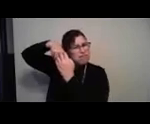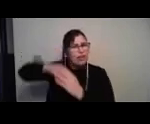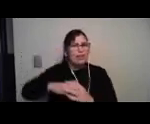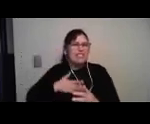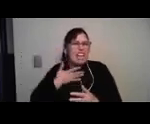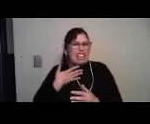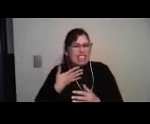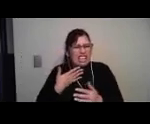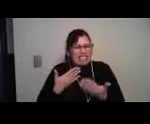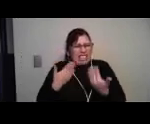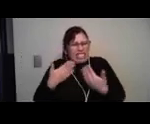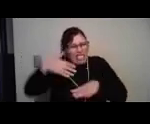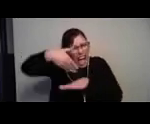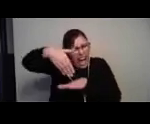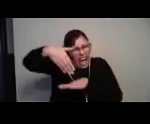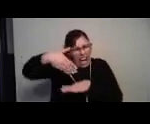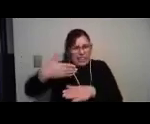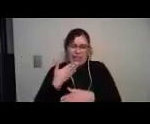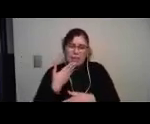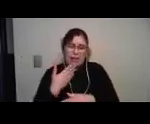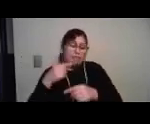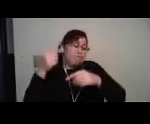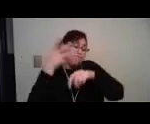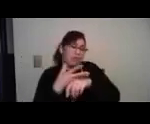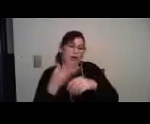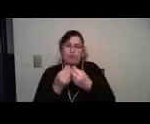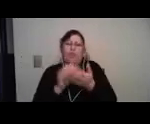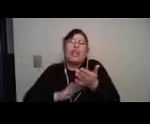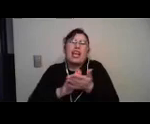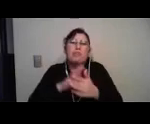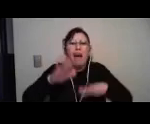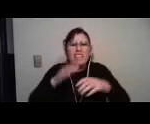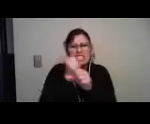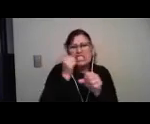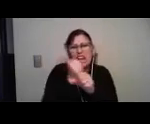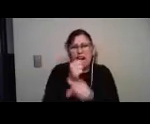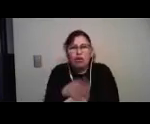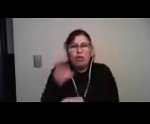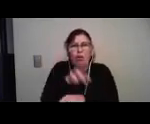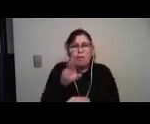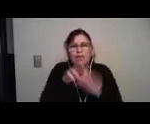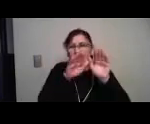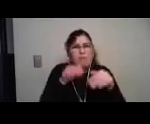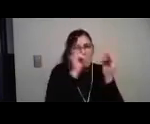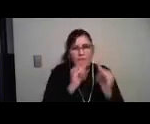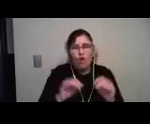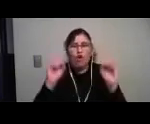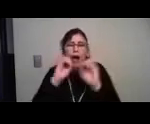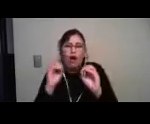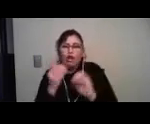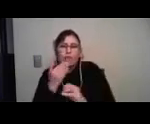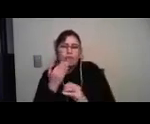debilidad muscular. Y aquí las causas pueden ser muchas, de repente una fuerza maleza, un trabajo repetitivo, una inflamación muscular, ¿ya?